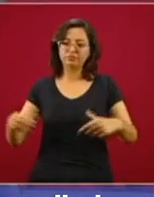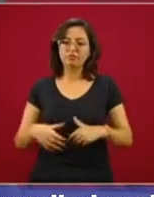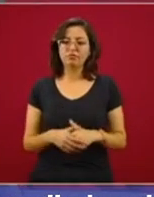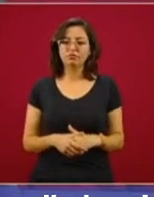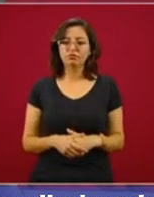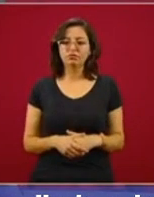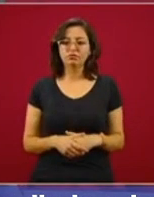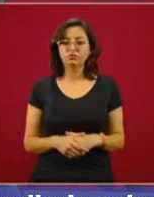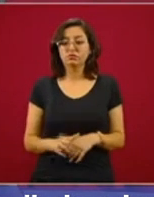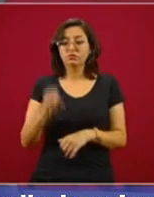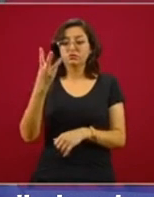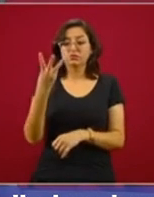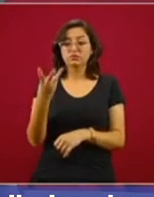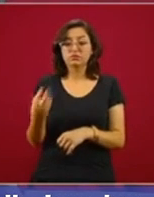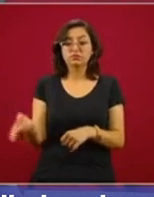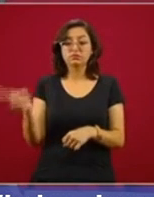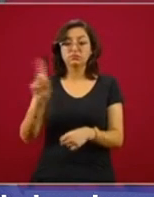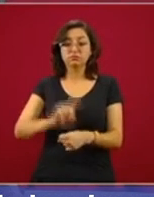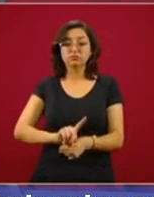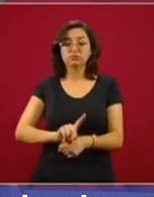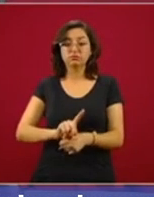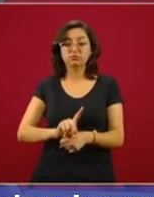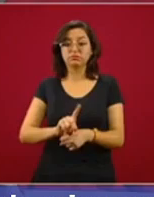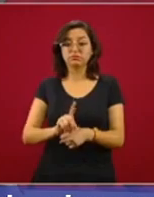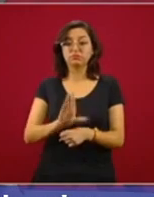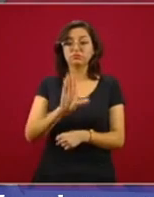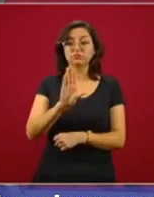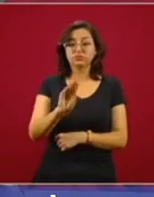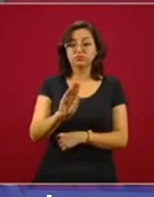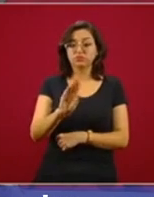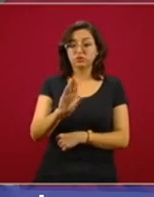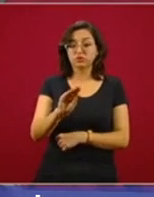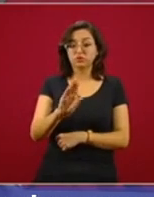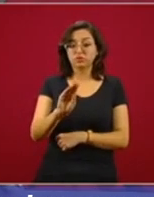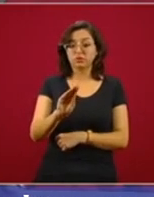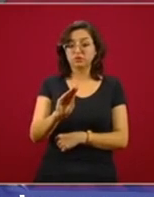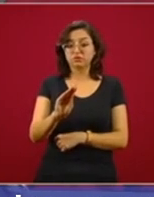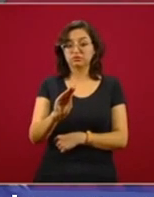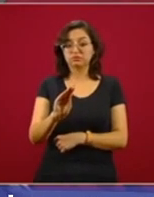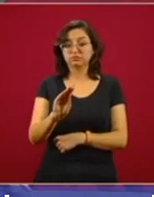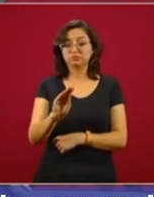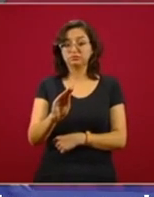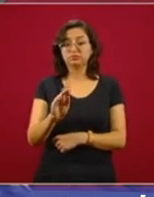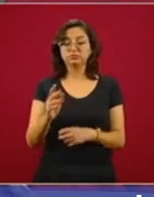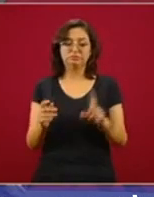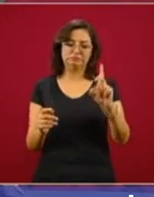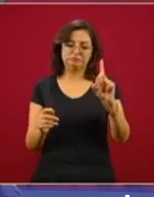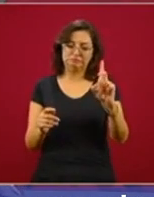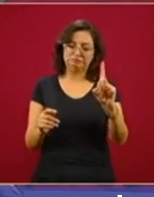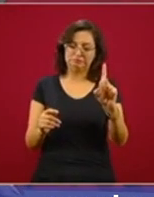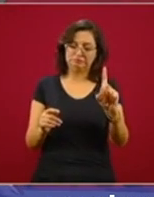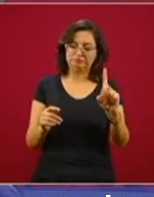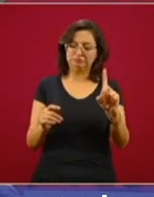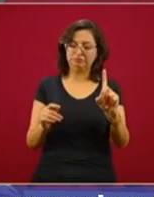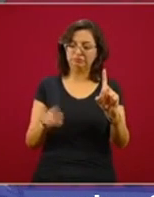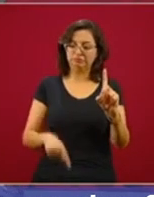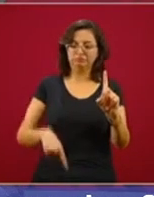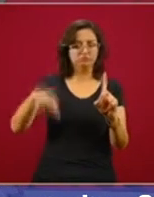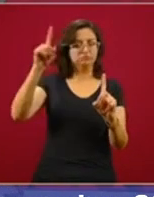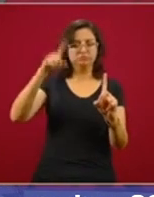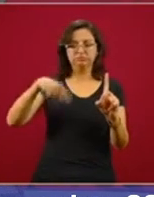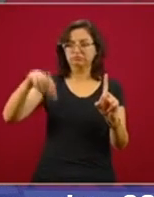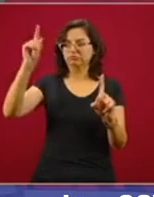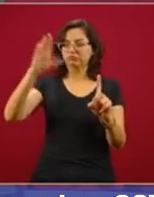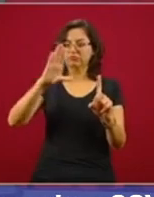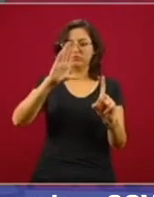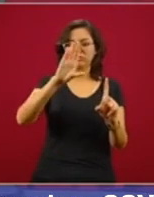en 3 días, en semanas, tuvo 90, aquí la escala es de 30, perdón que no se ve bien, y se ve. Y aquí ya